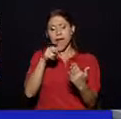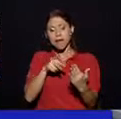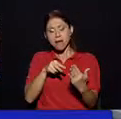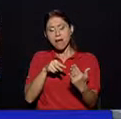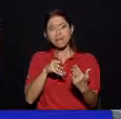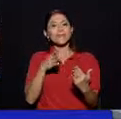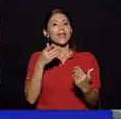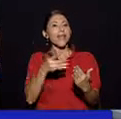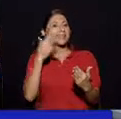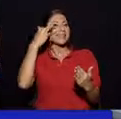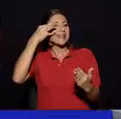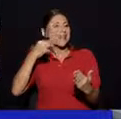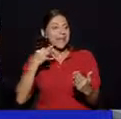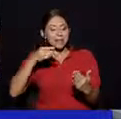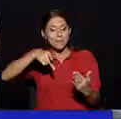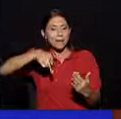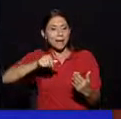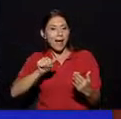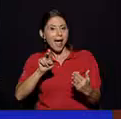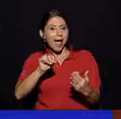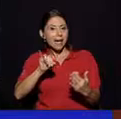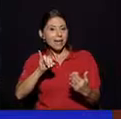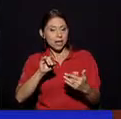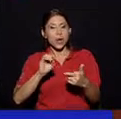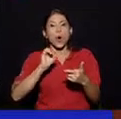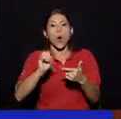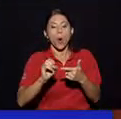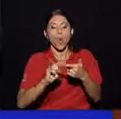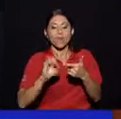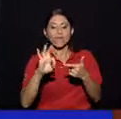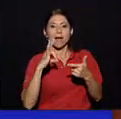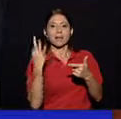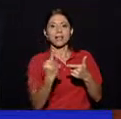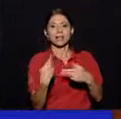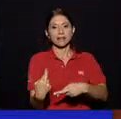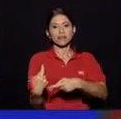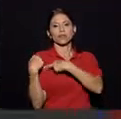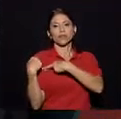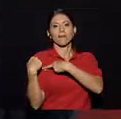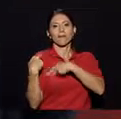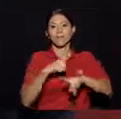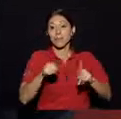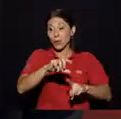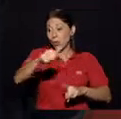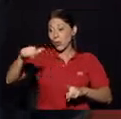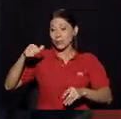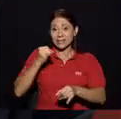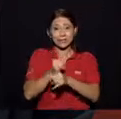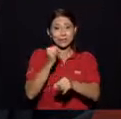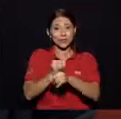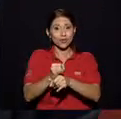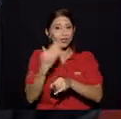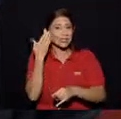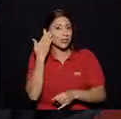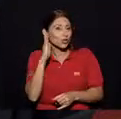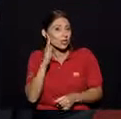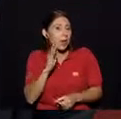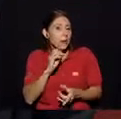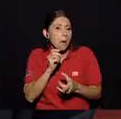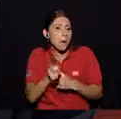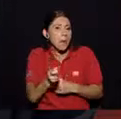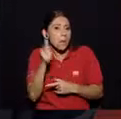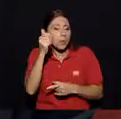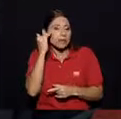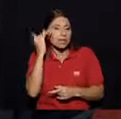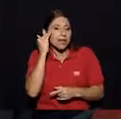percepciones de que el PANI es el responsable o que la familia es el responsable, pero toda la otra institucionalidad, muy poco se sabe de las responsabilidades